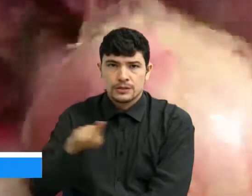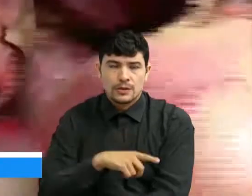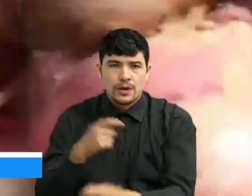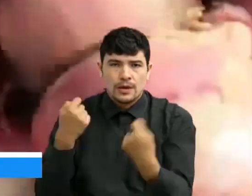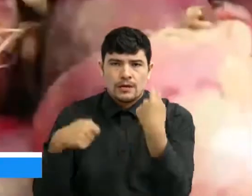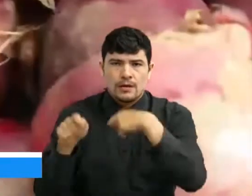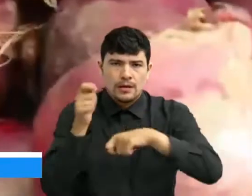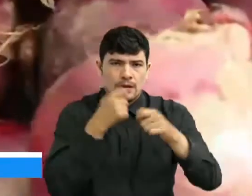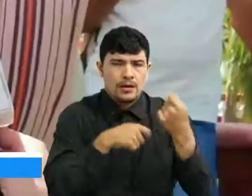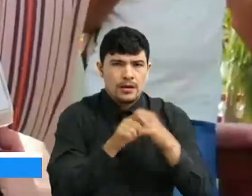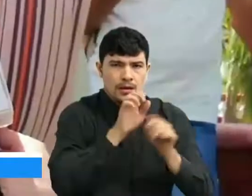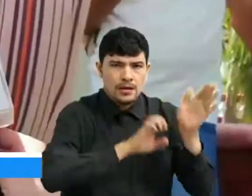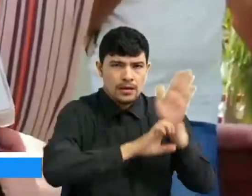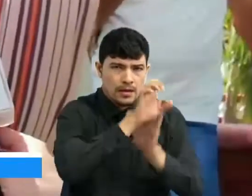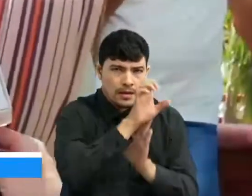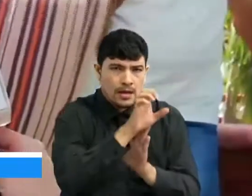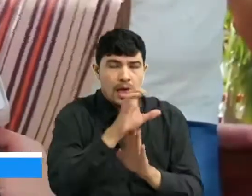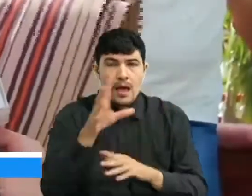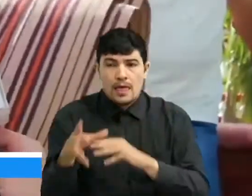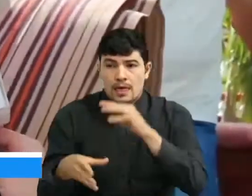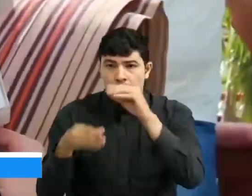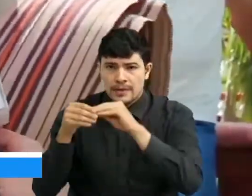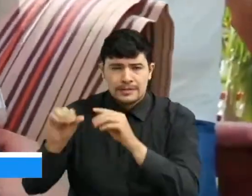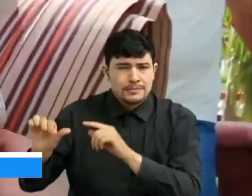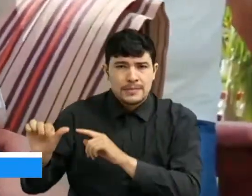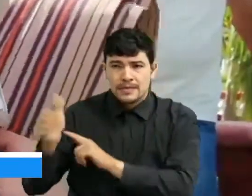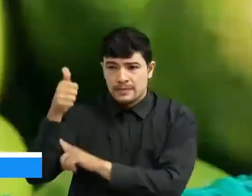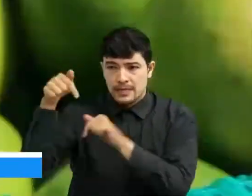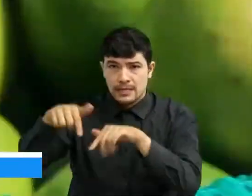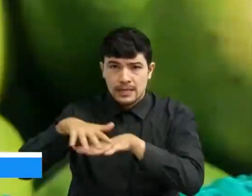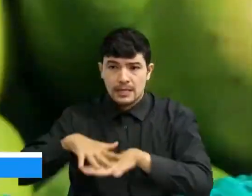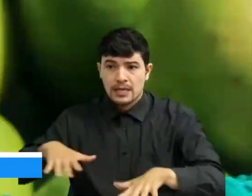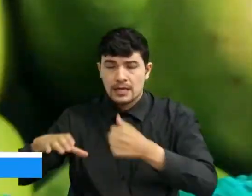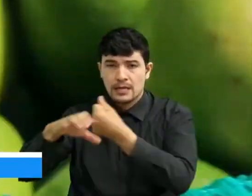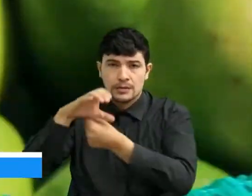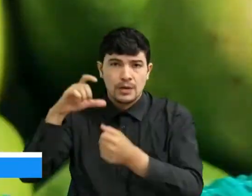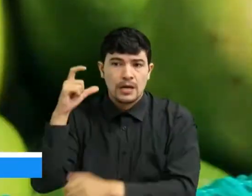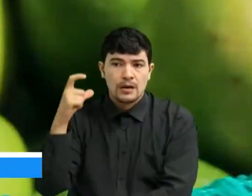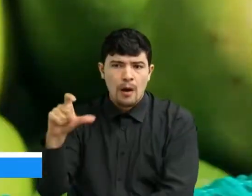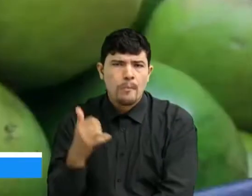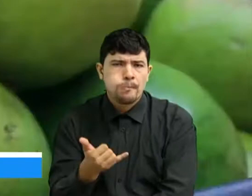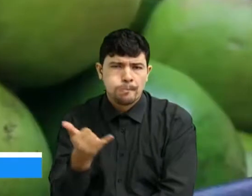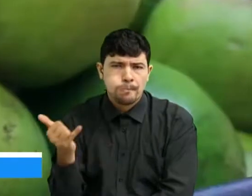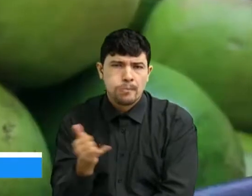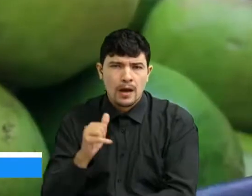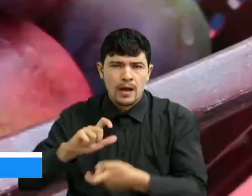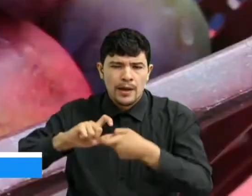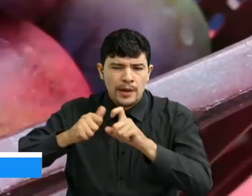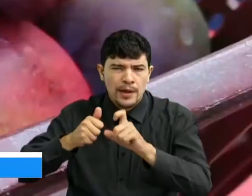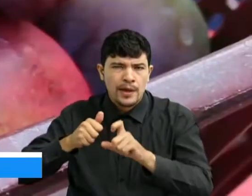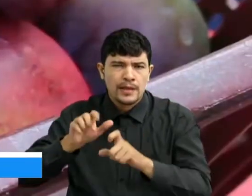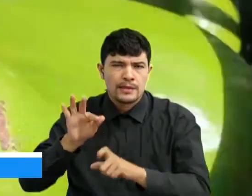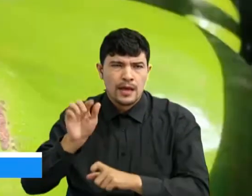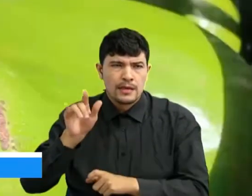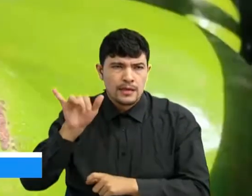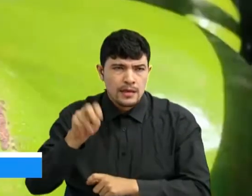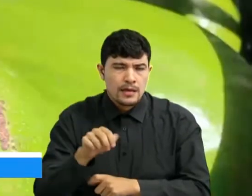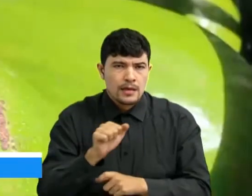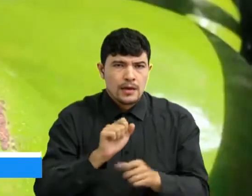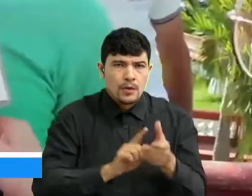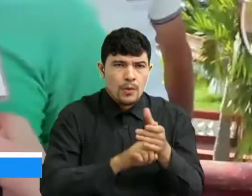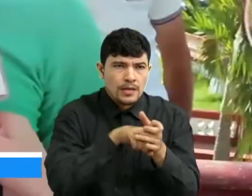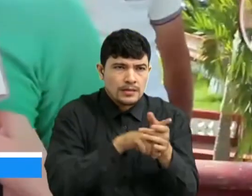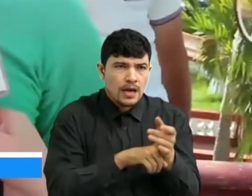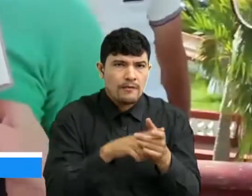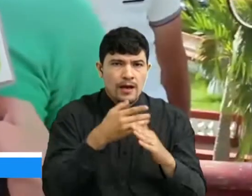almacenes de cadena como Éxito. Y en los principales supermercados de Cúcuta hoy encontramos limón Tahití, guayaba pera, mango Tommy,